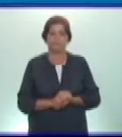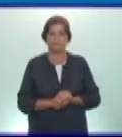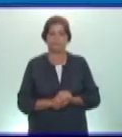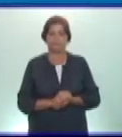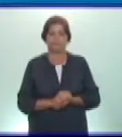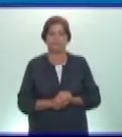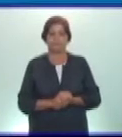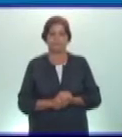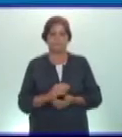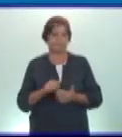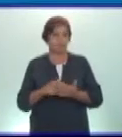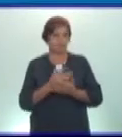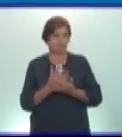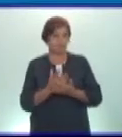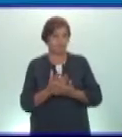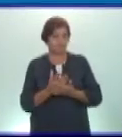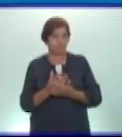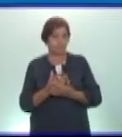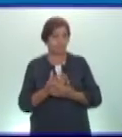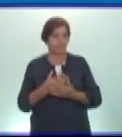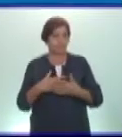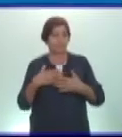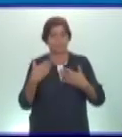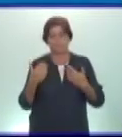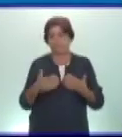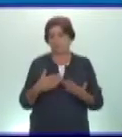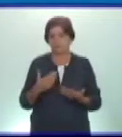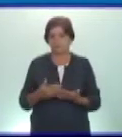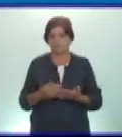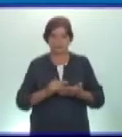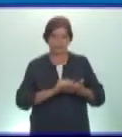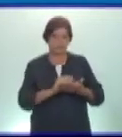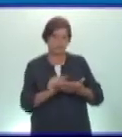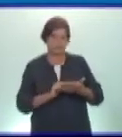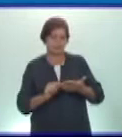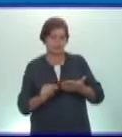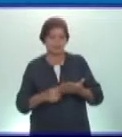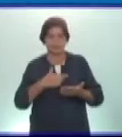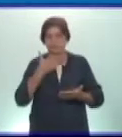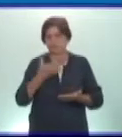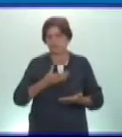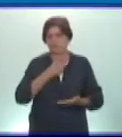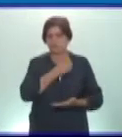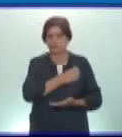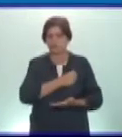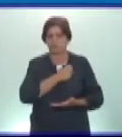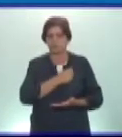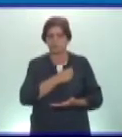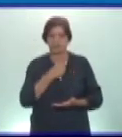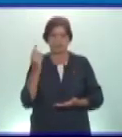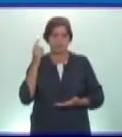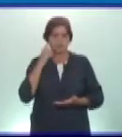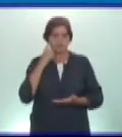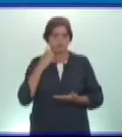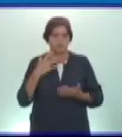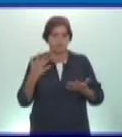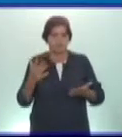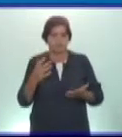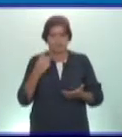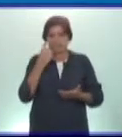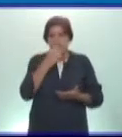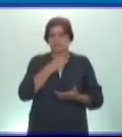Estaba yo un día de lo más entretenido, escribiendo un cuento de amor, cuando escuché de repente un